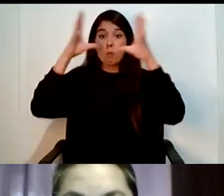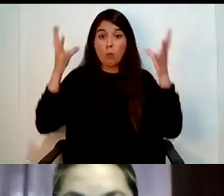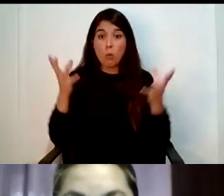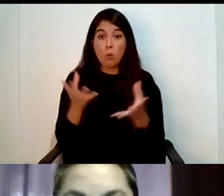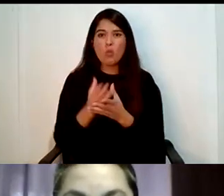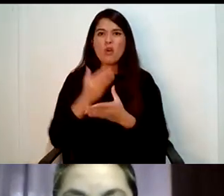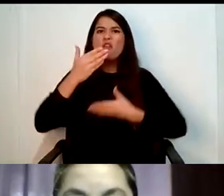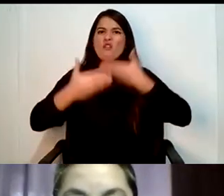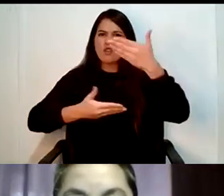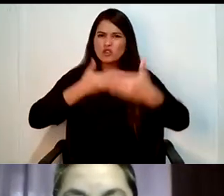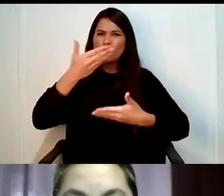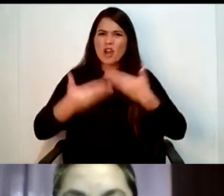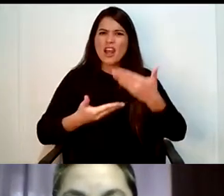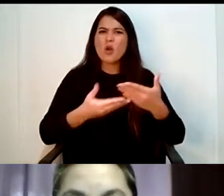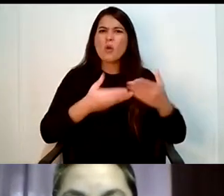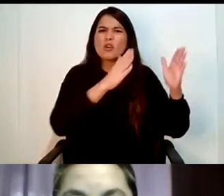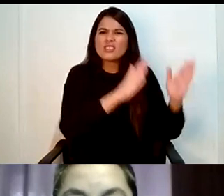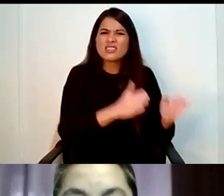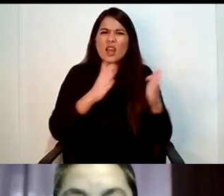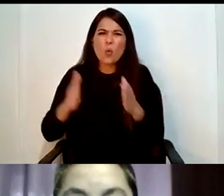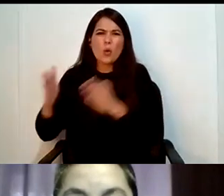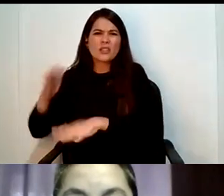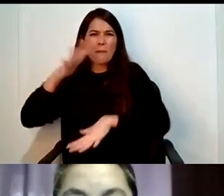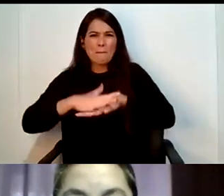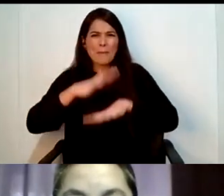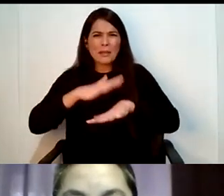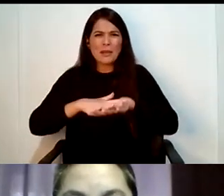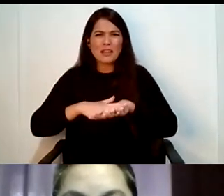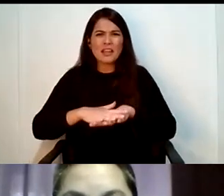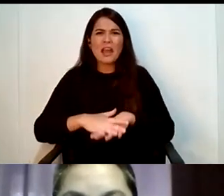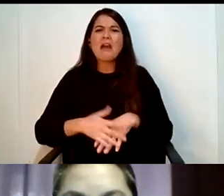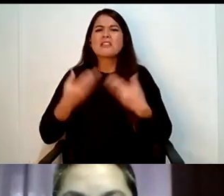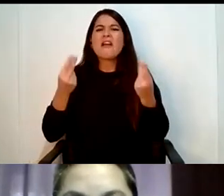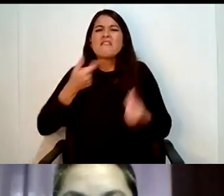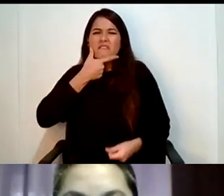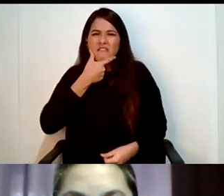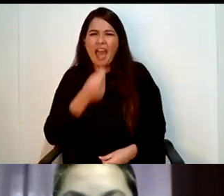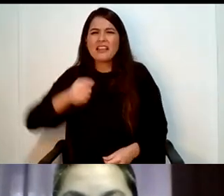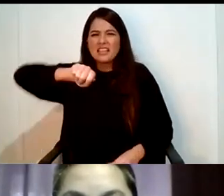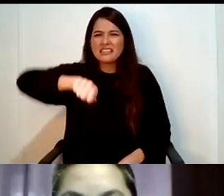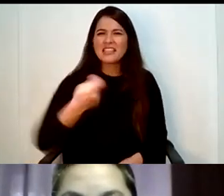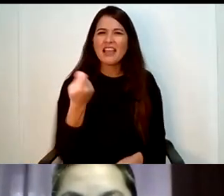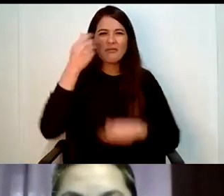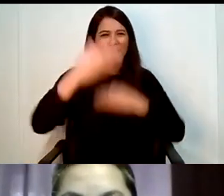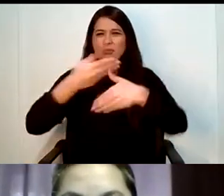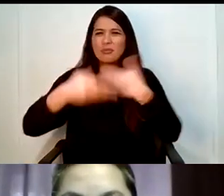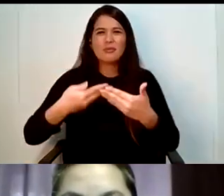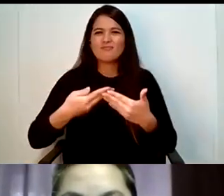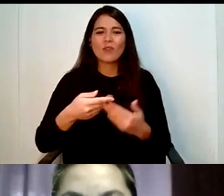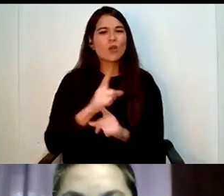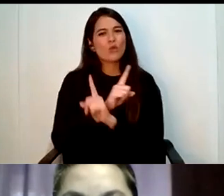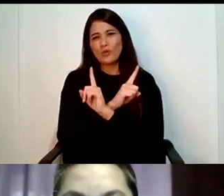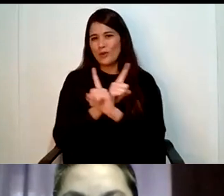una secuencia de algoritmos, tendría sentido una llave maestra, pero no funciona de esa forma.